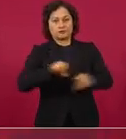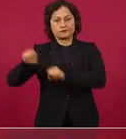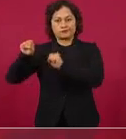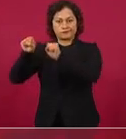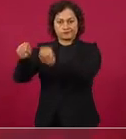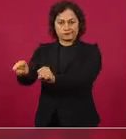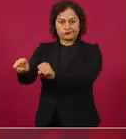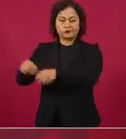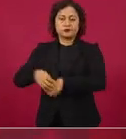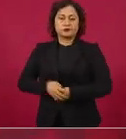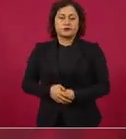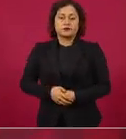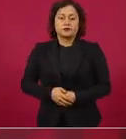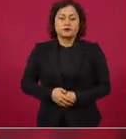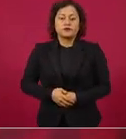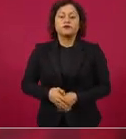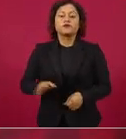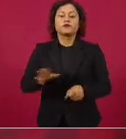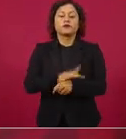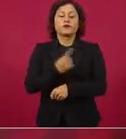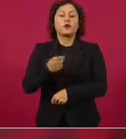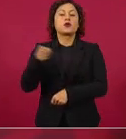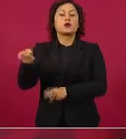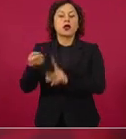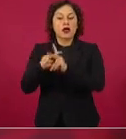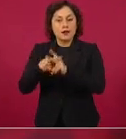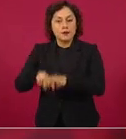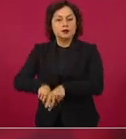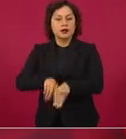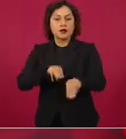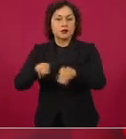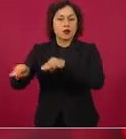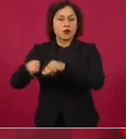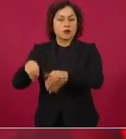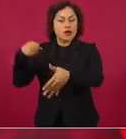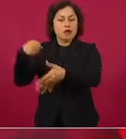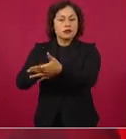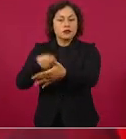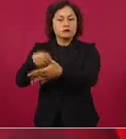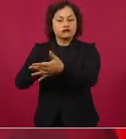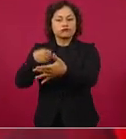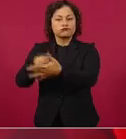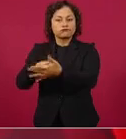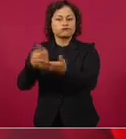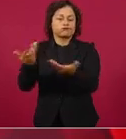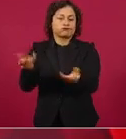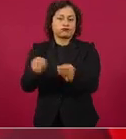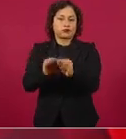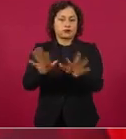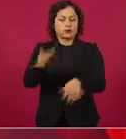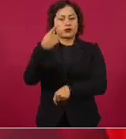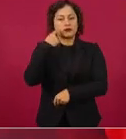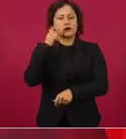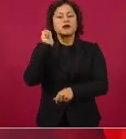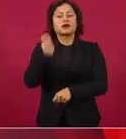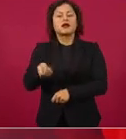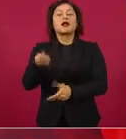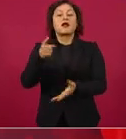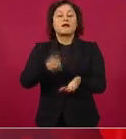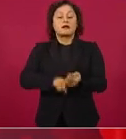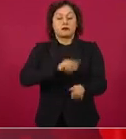se estaba ahí dando un movimiento y como pues las cárceles en los municipios,